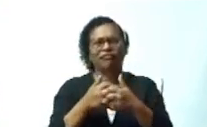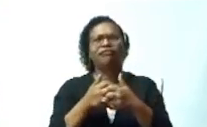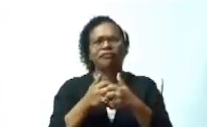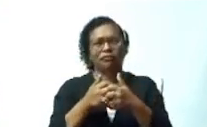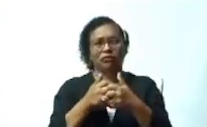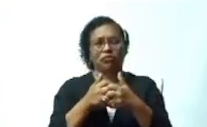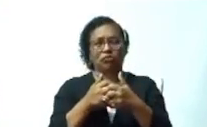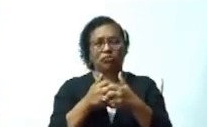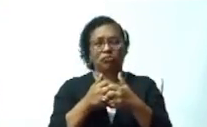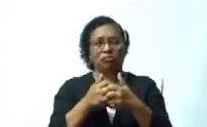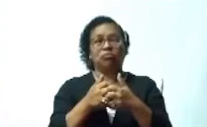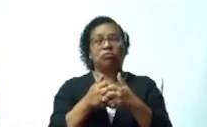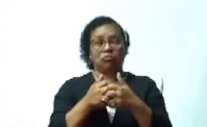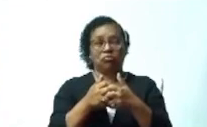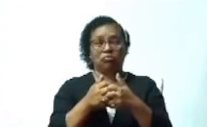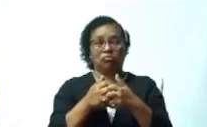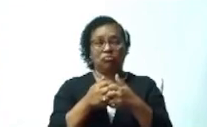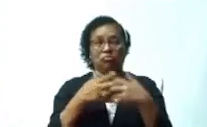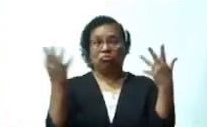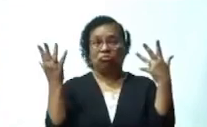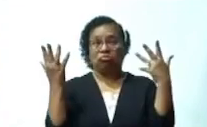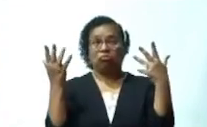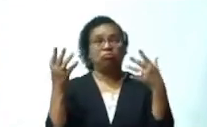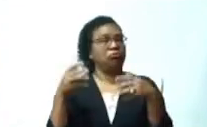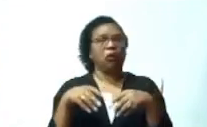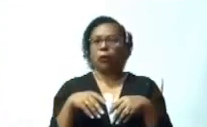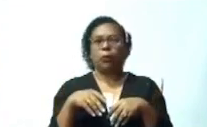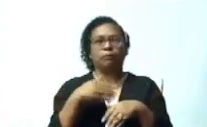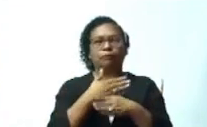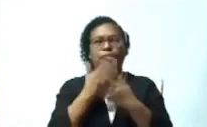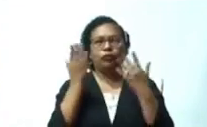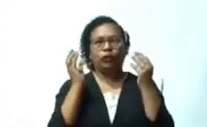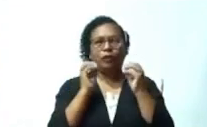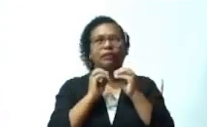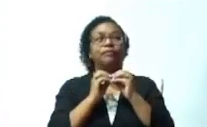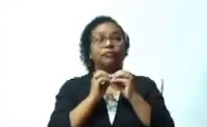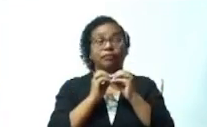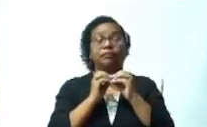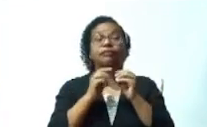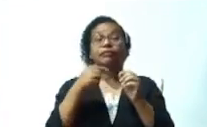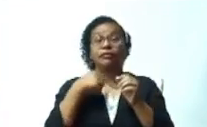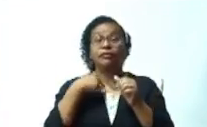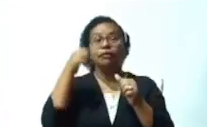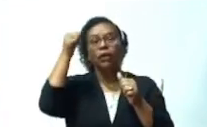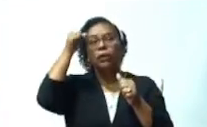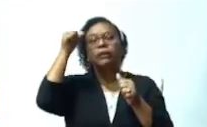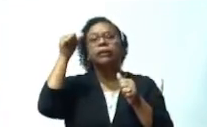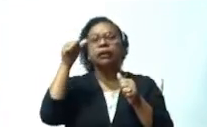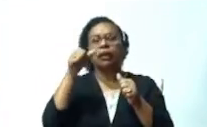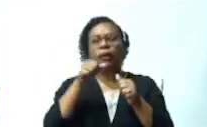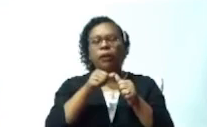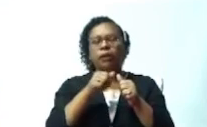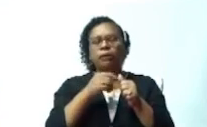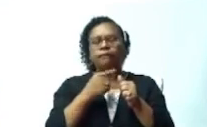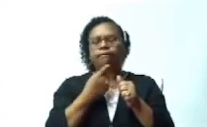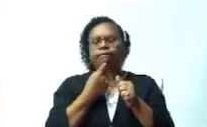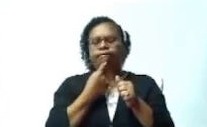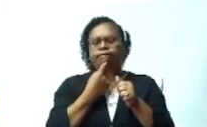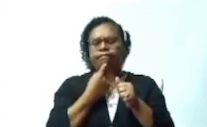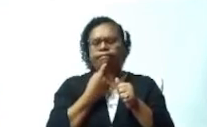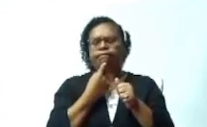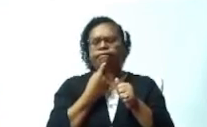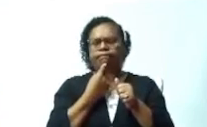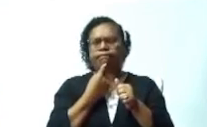República Dominicana. Lo que yo sí recuerdo con mucha nostalgia es